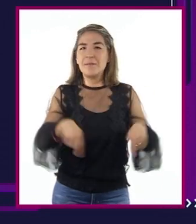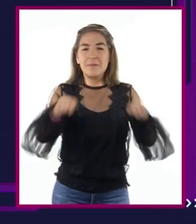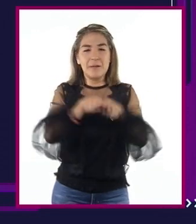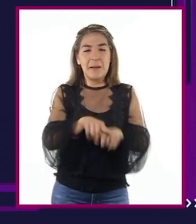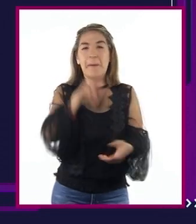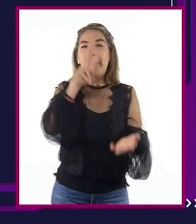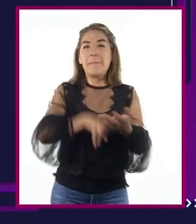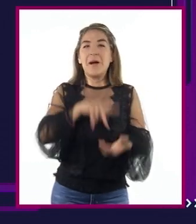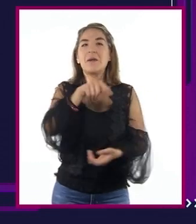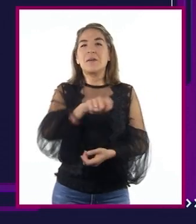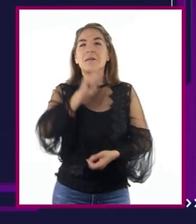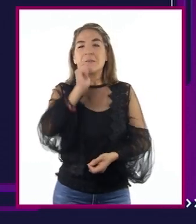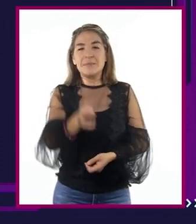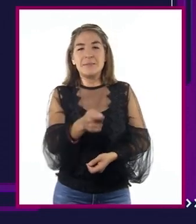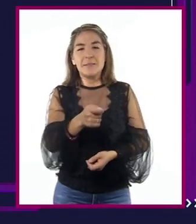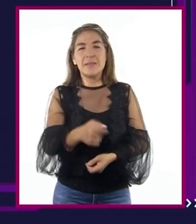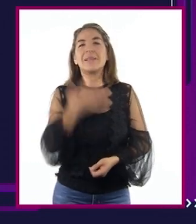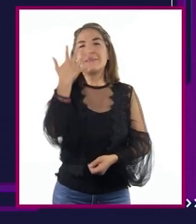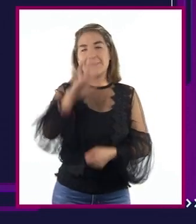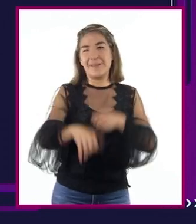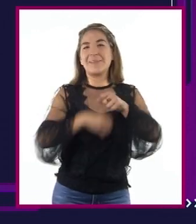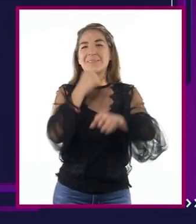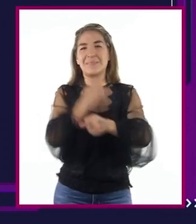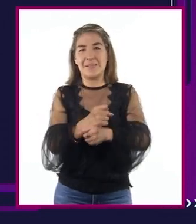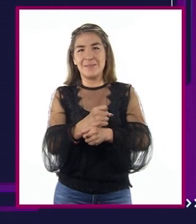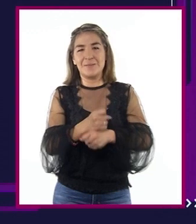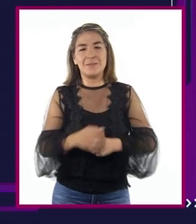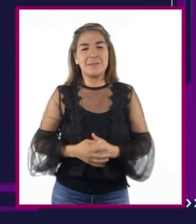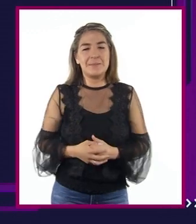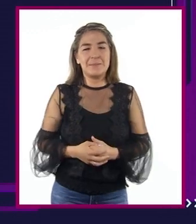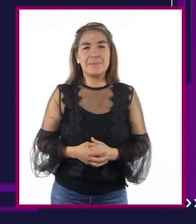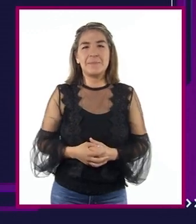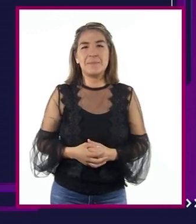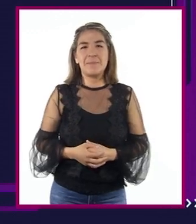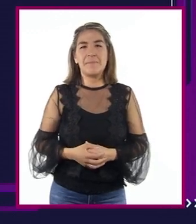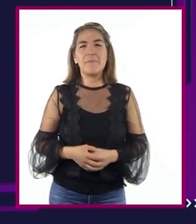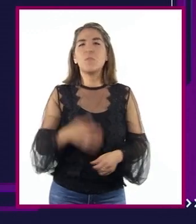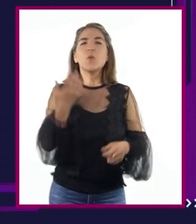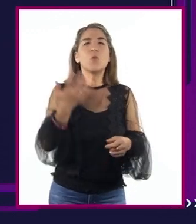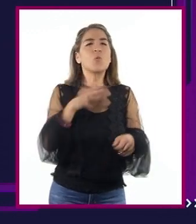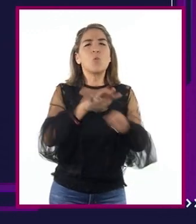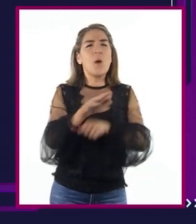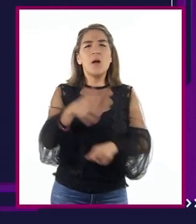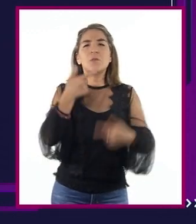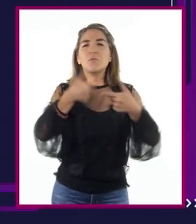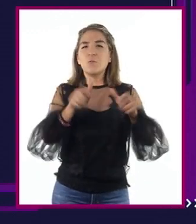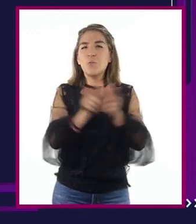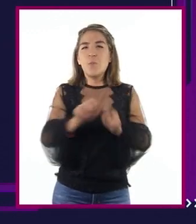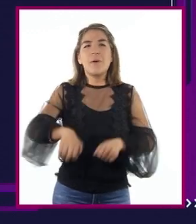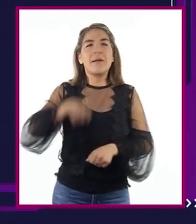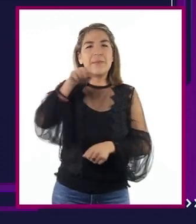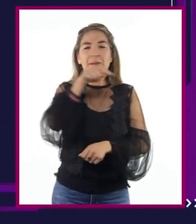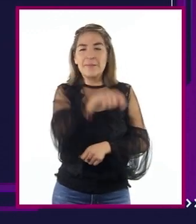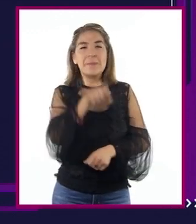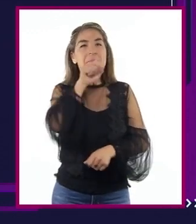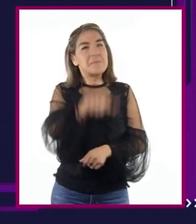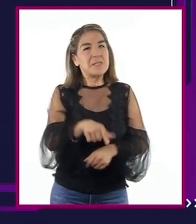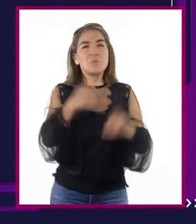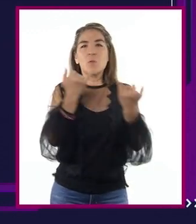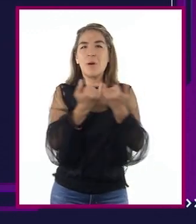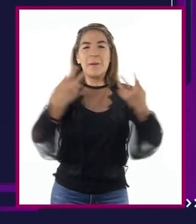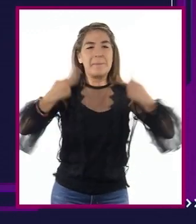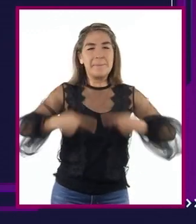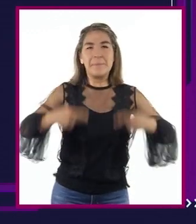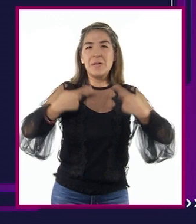valor entre ambos intervalos es de 10 años. ¿En qué grupos de edad hay la misma cantidad